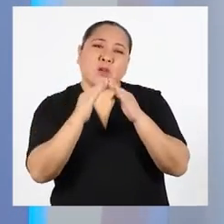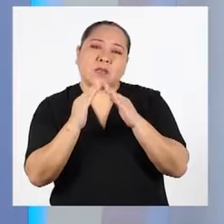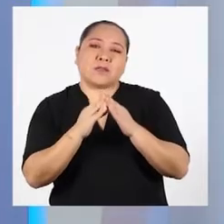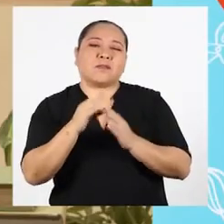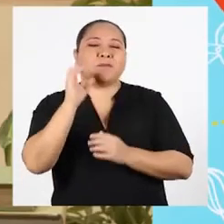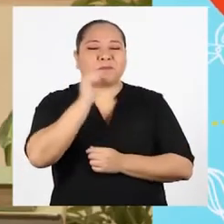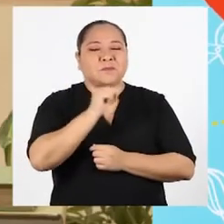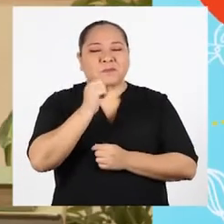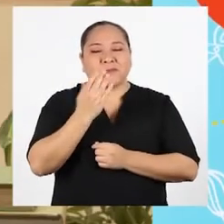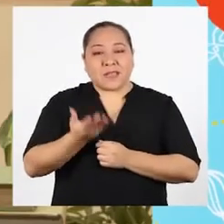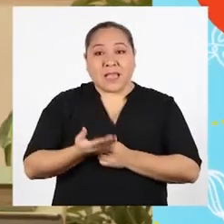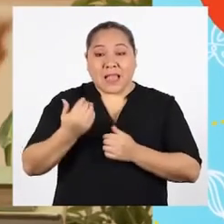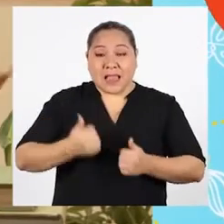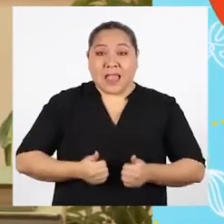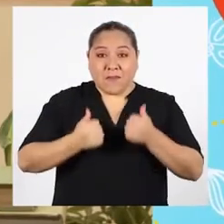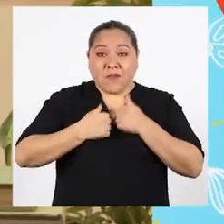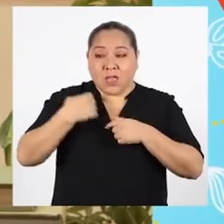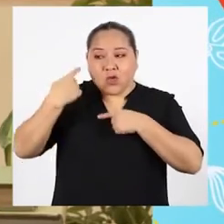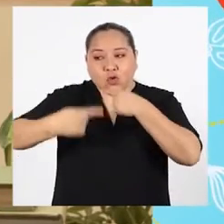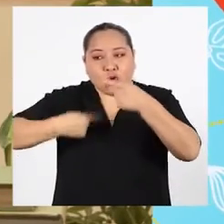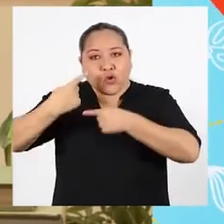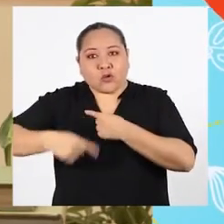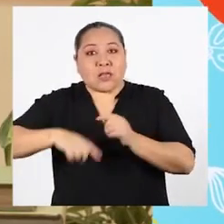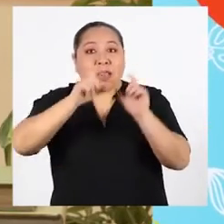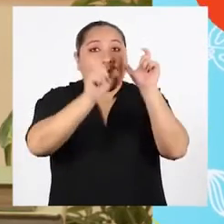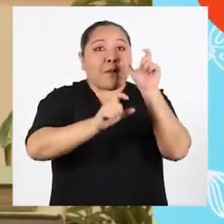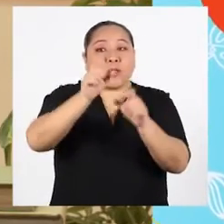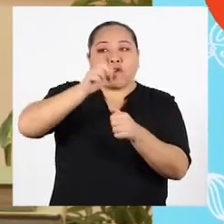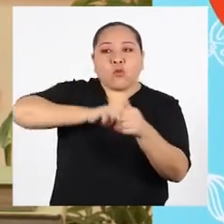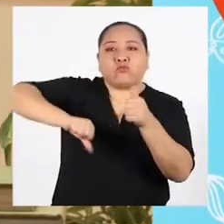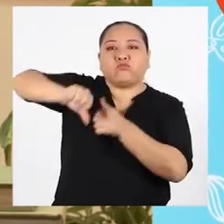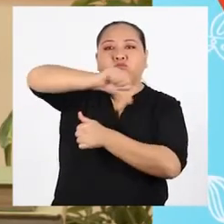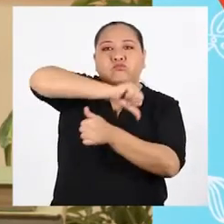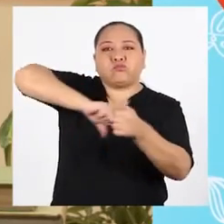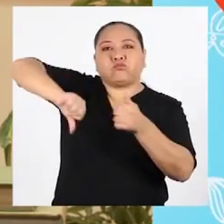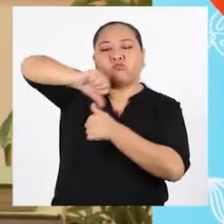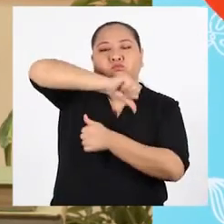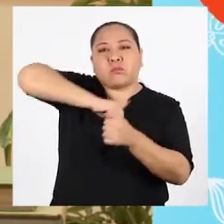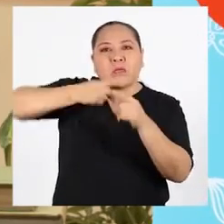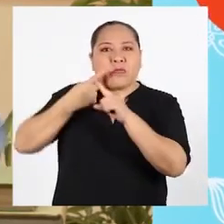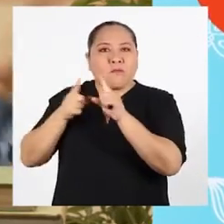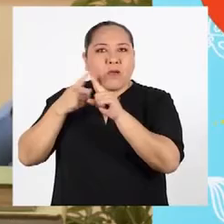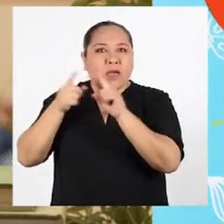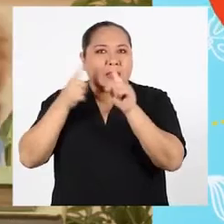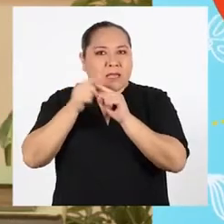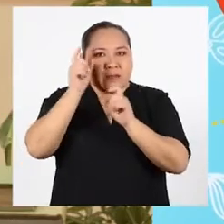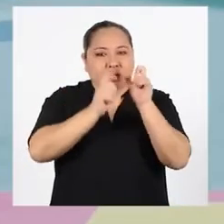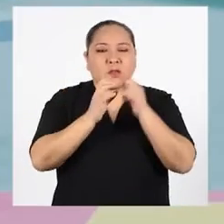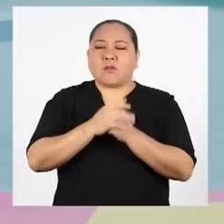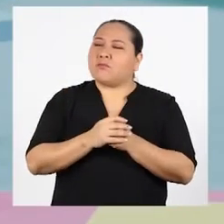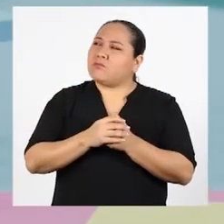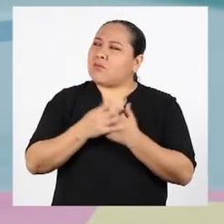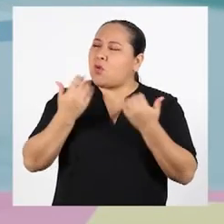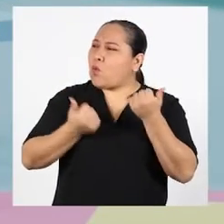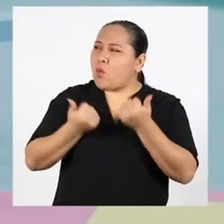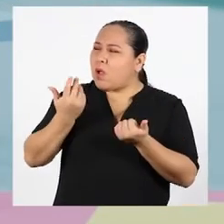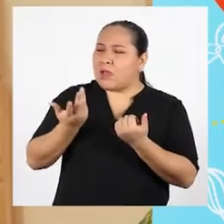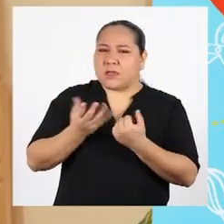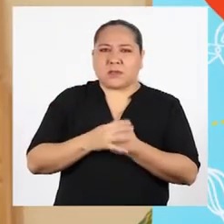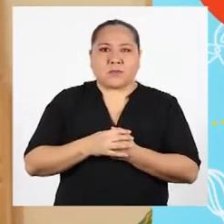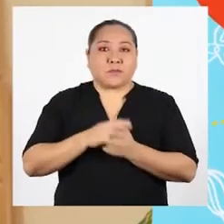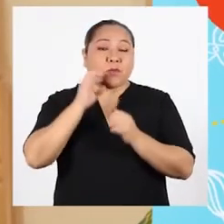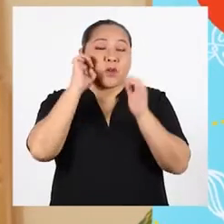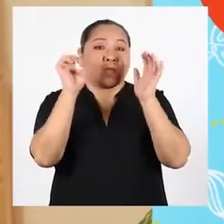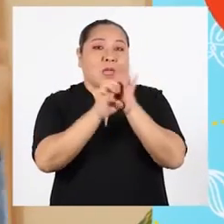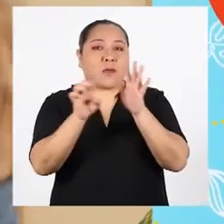sus casas. Sí, en nuestra vida cotidiana las personas estamos rodeadas de diversos discursos. ¿Cómo cuáles?